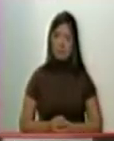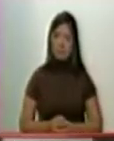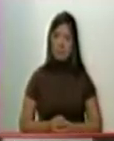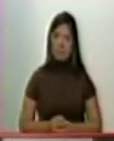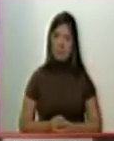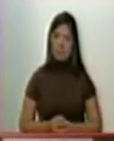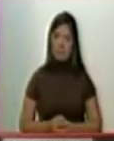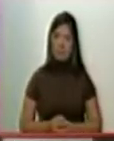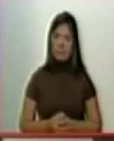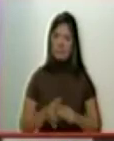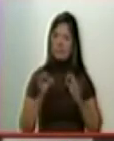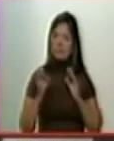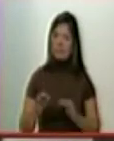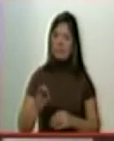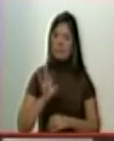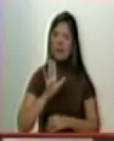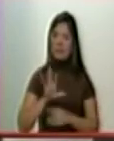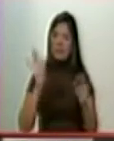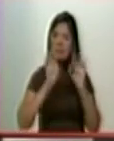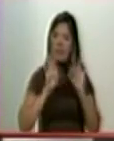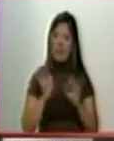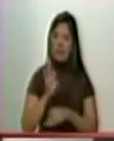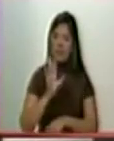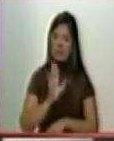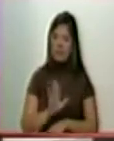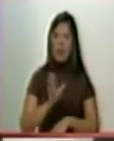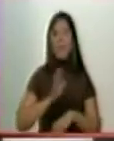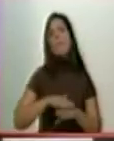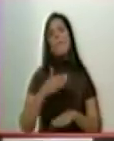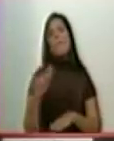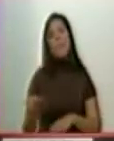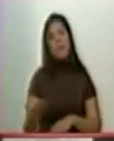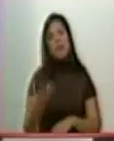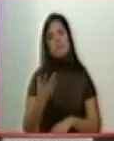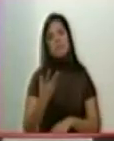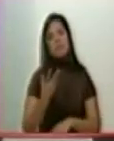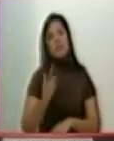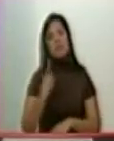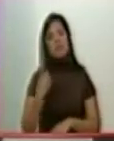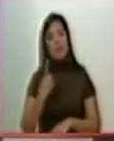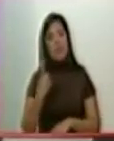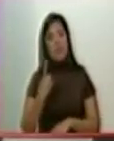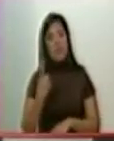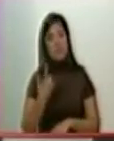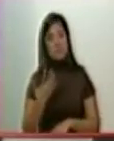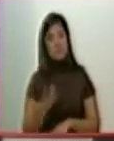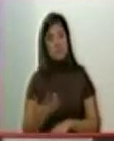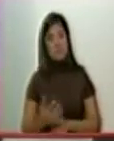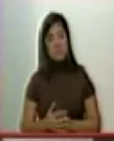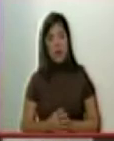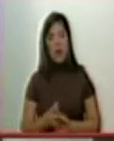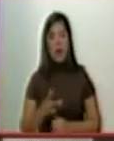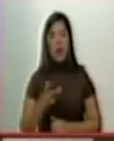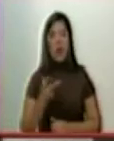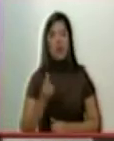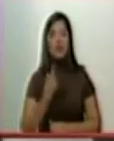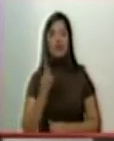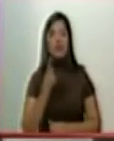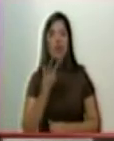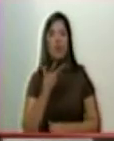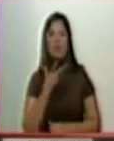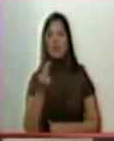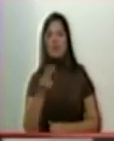y no dudo en calificarlo así, porque era solamente, no solamente era la